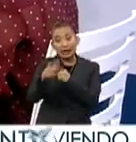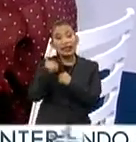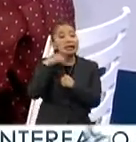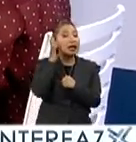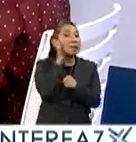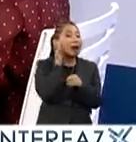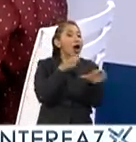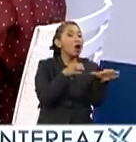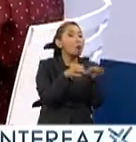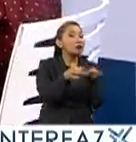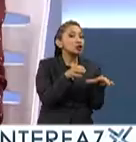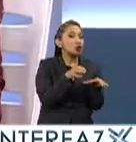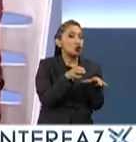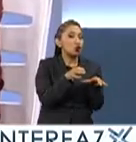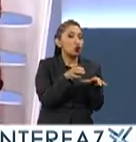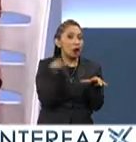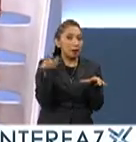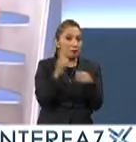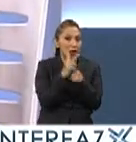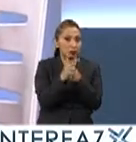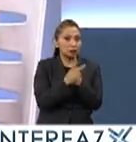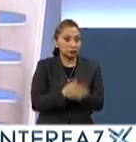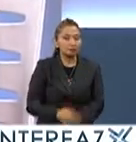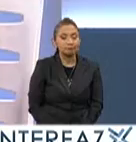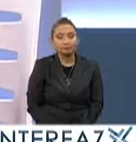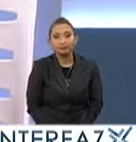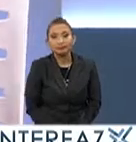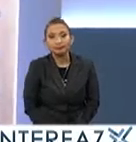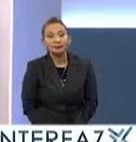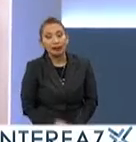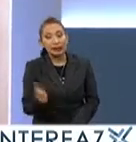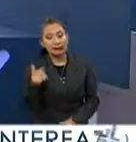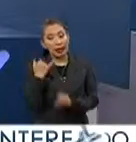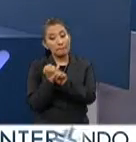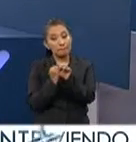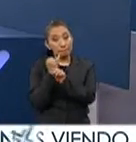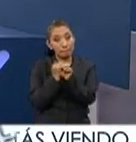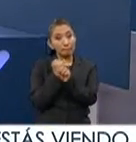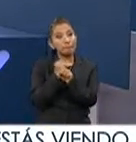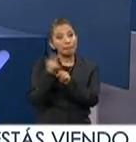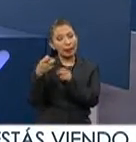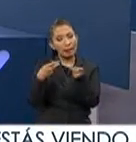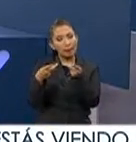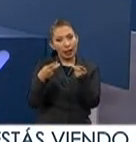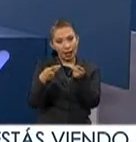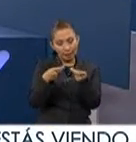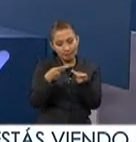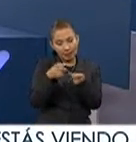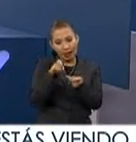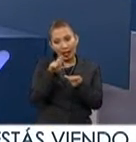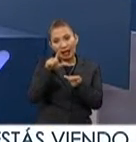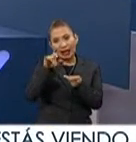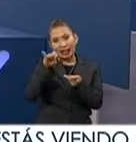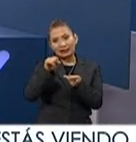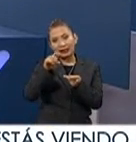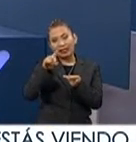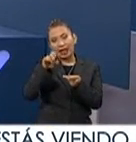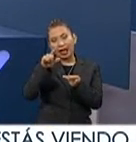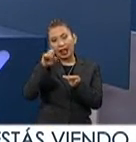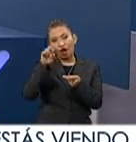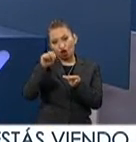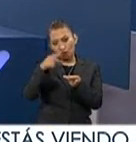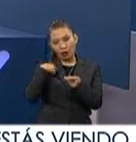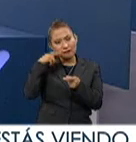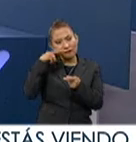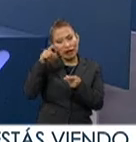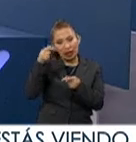la Cámara de Comercio, ¿no? Correcto. De estos países. Correcto. Bueno, pues es un reportaje que preparaste, Elis de León. Vamos a verlo, si